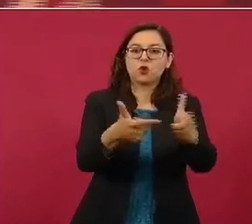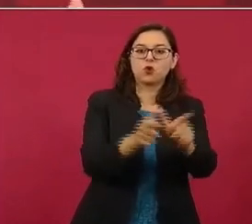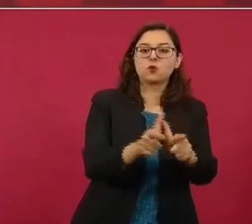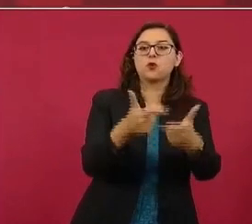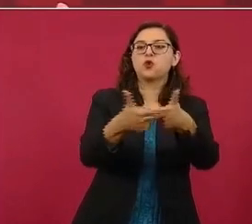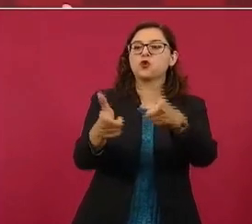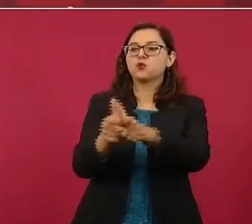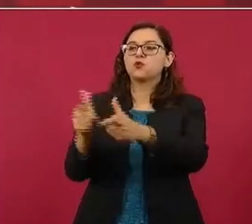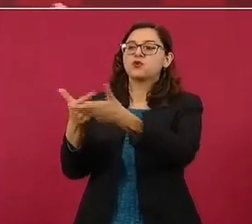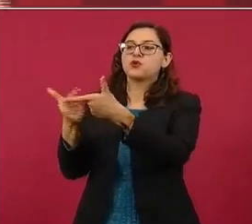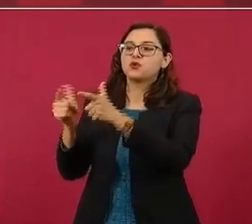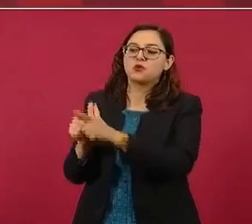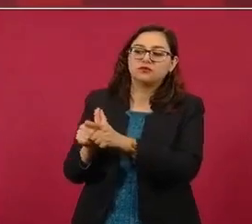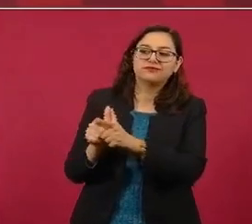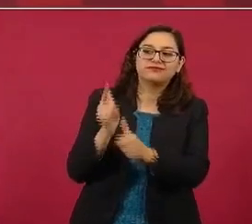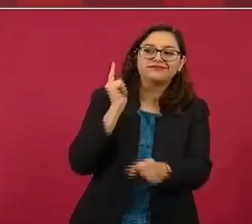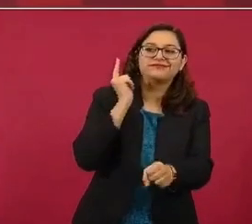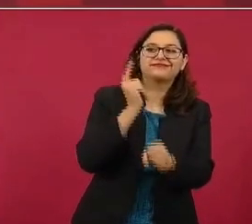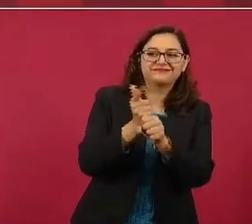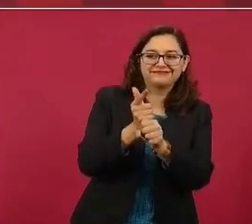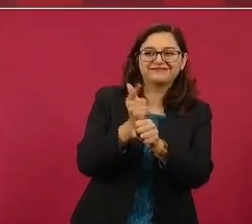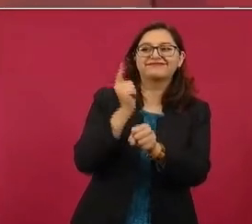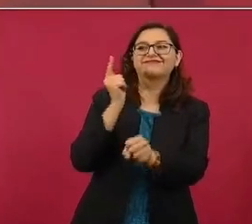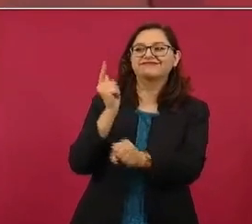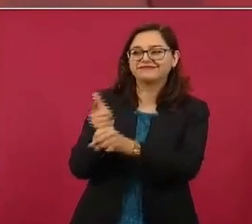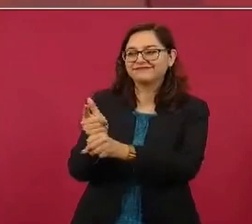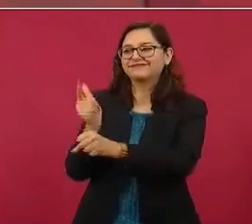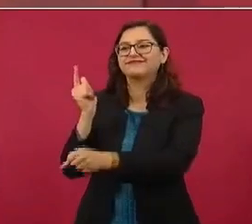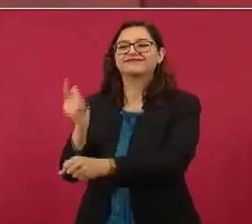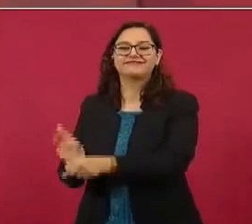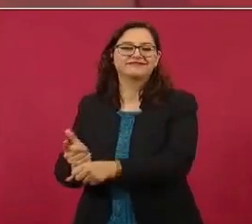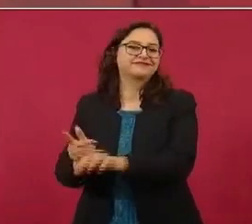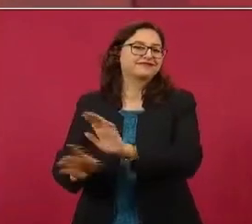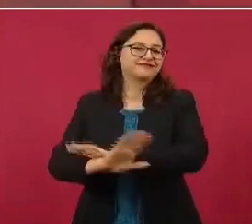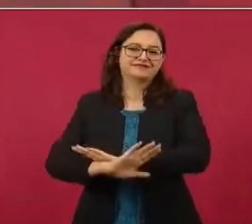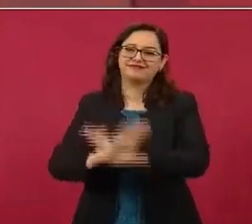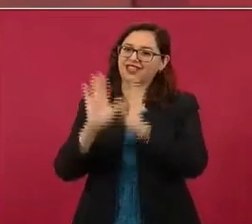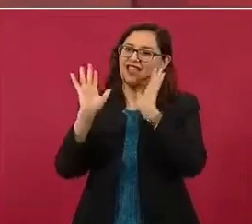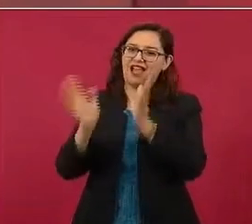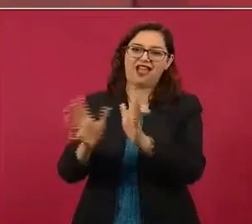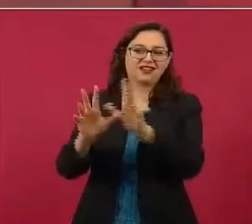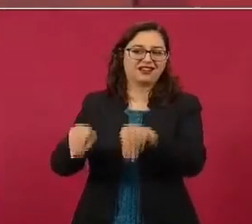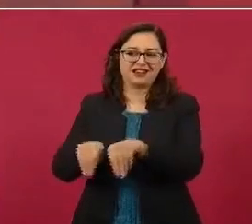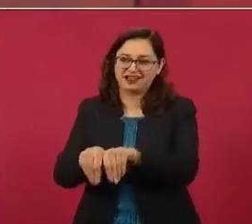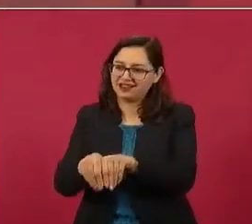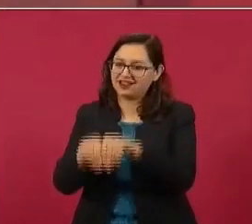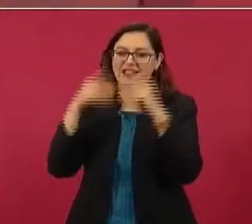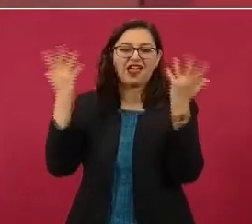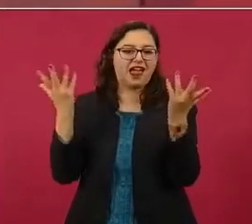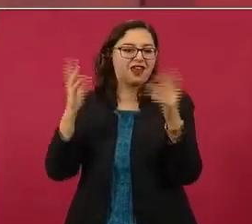porque con mucha claridad se va a saber quiénes están a favor